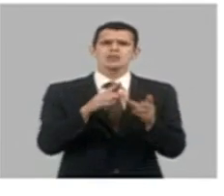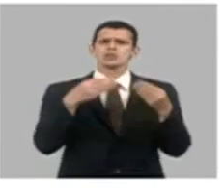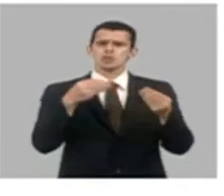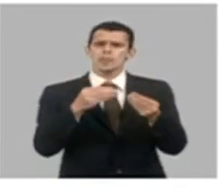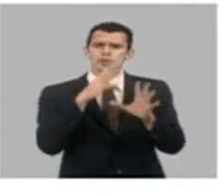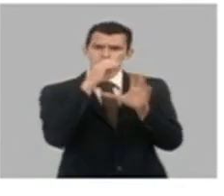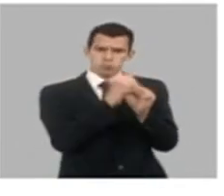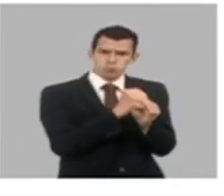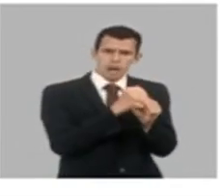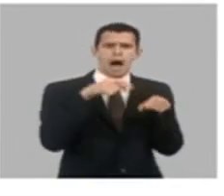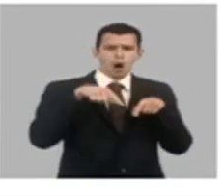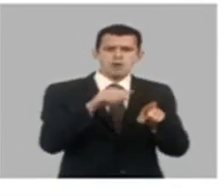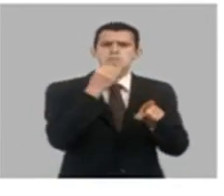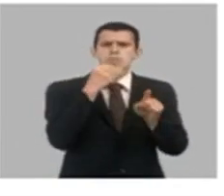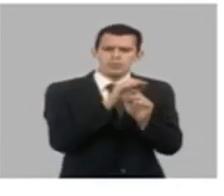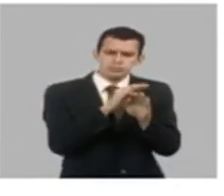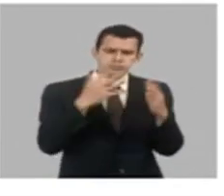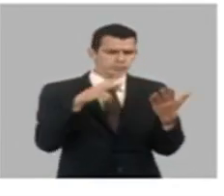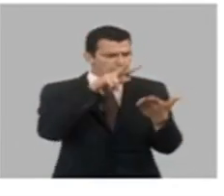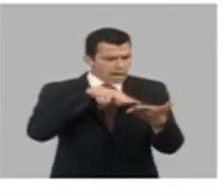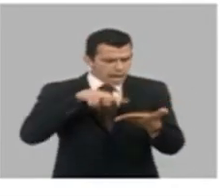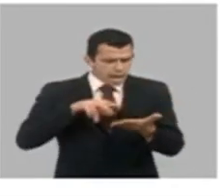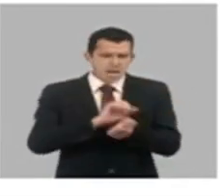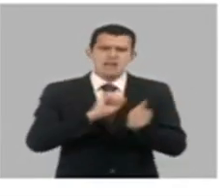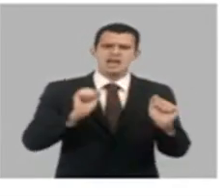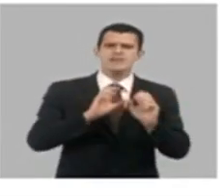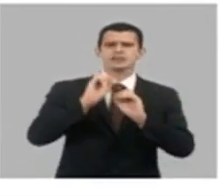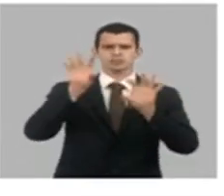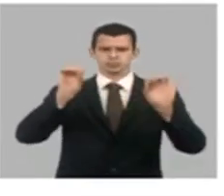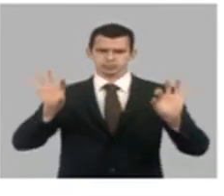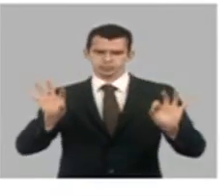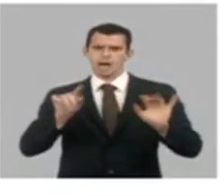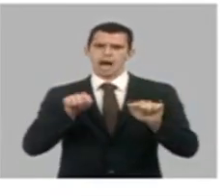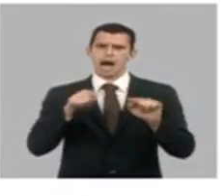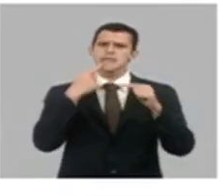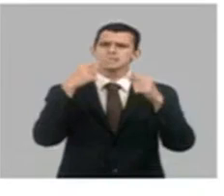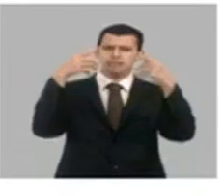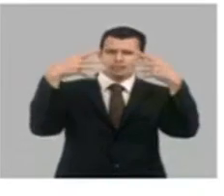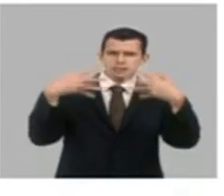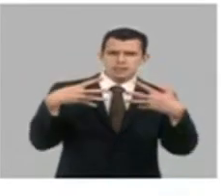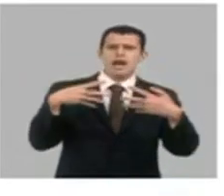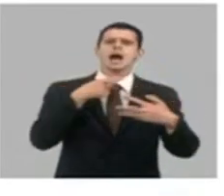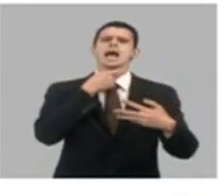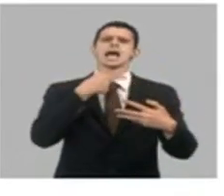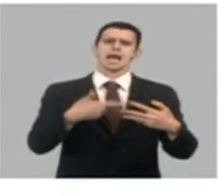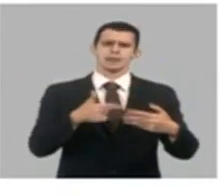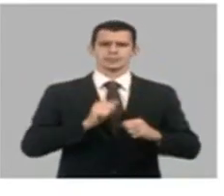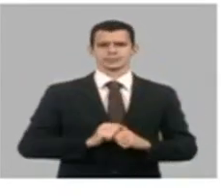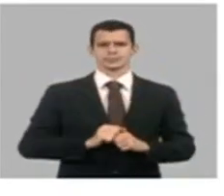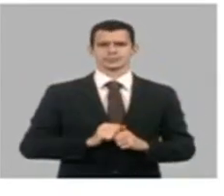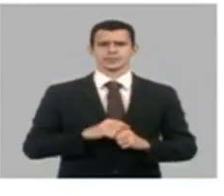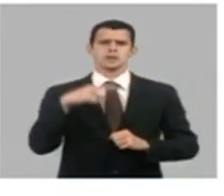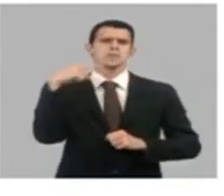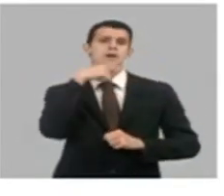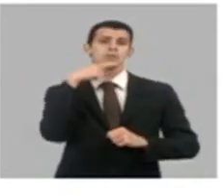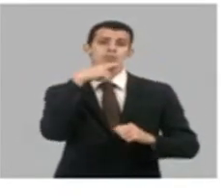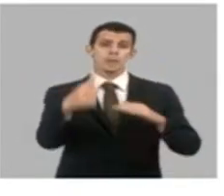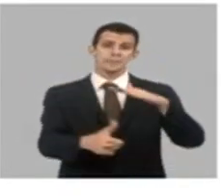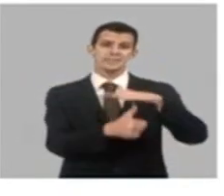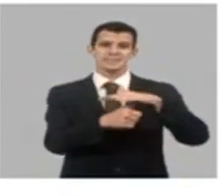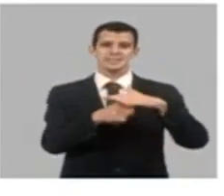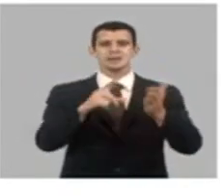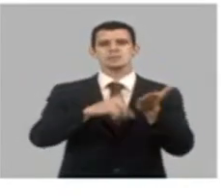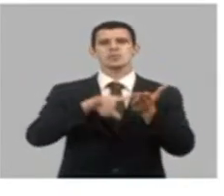extranjera el presidente ruso vladimir putin autorizó operaciones de influencia destinada a ayudar a trump el año